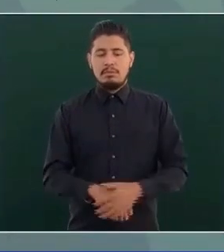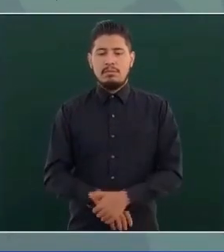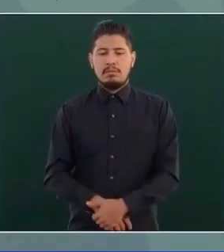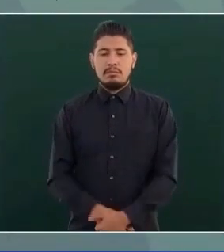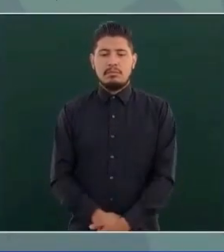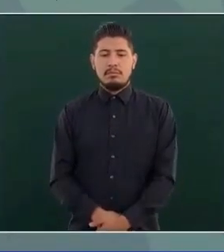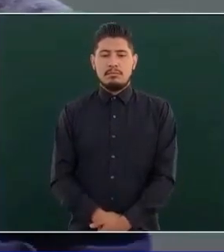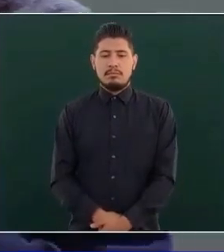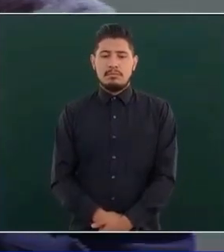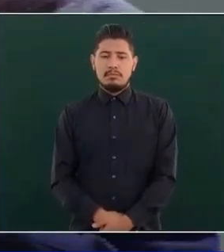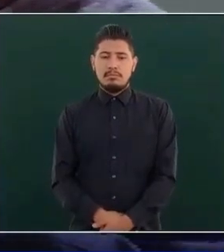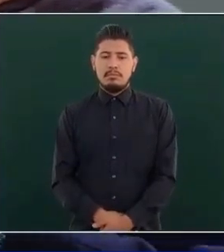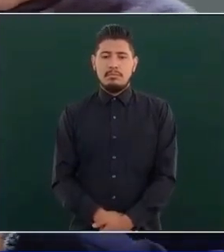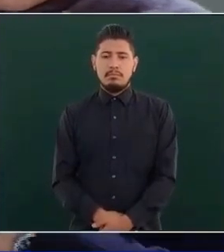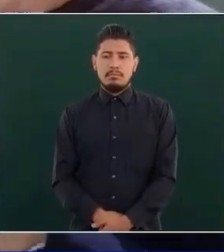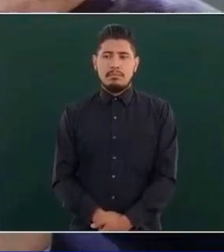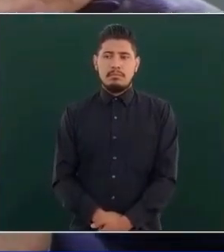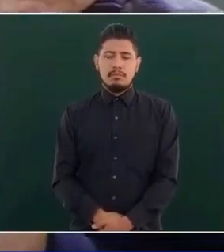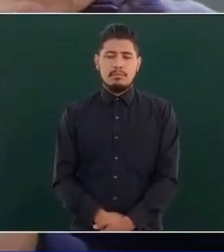además